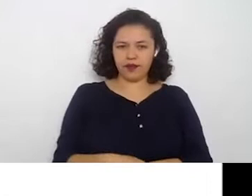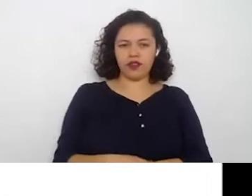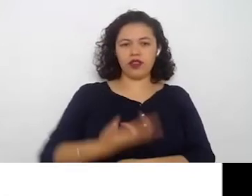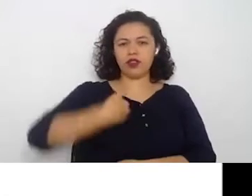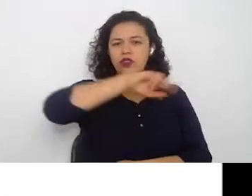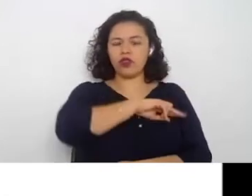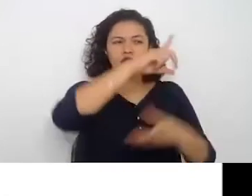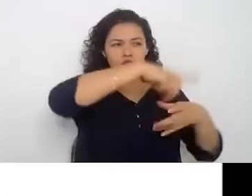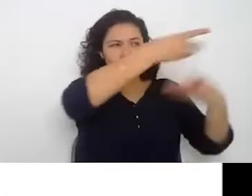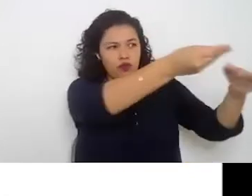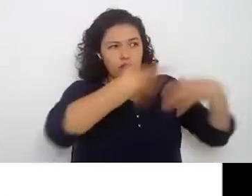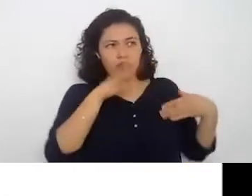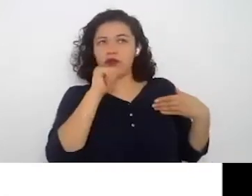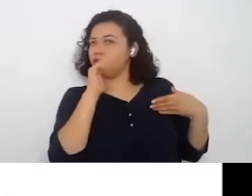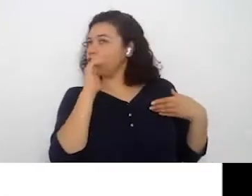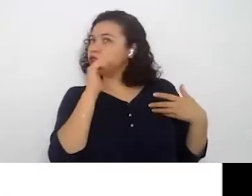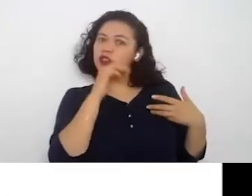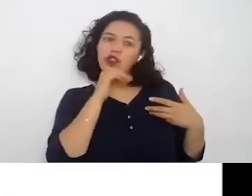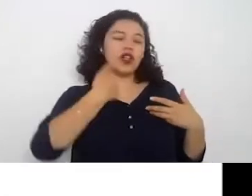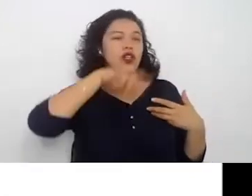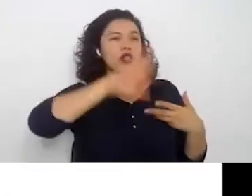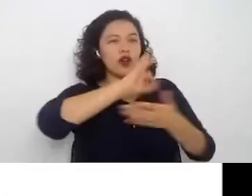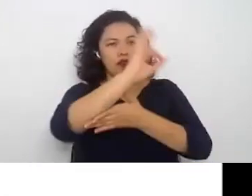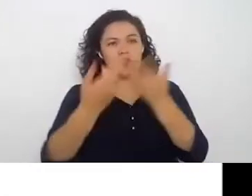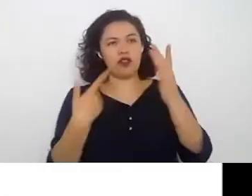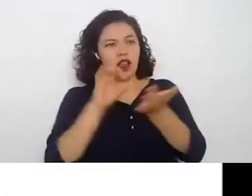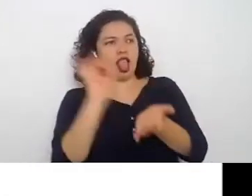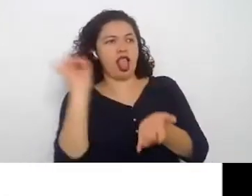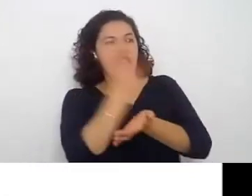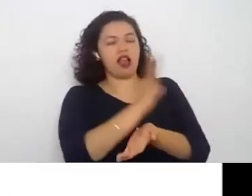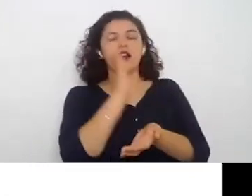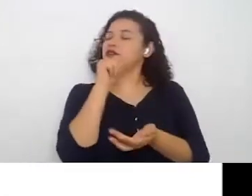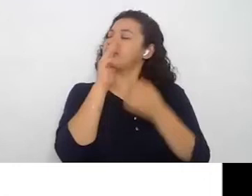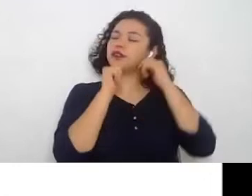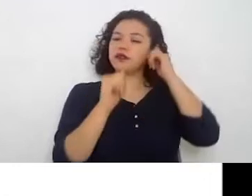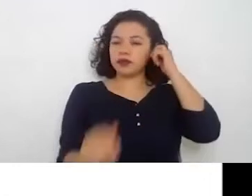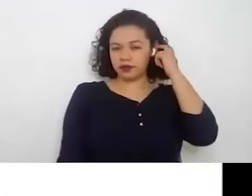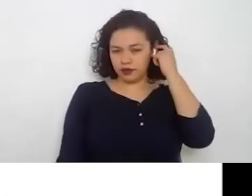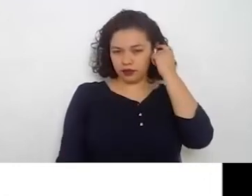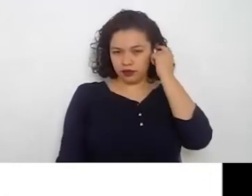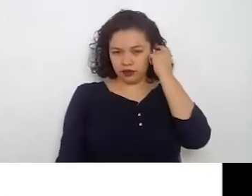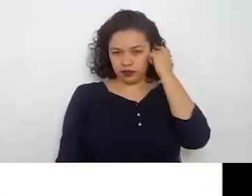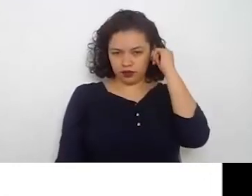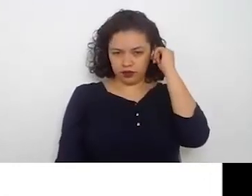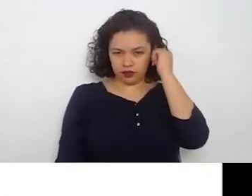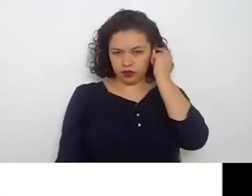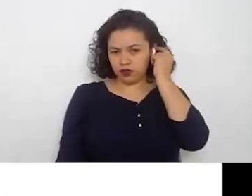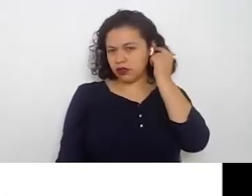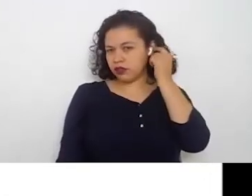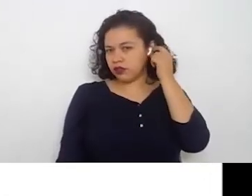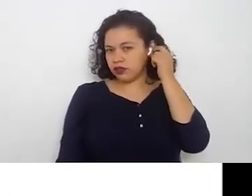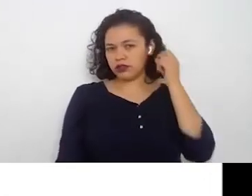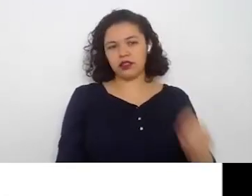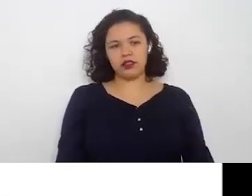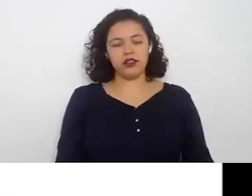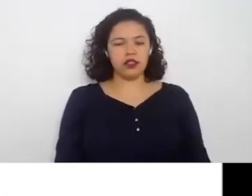recibir donativos de ellos, ni podemos emitir facturas o deducibles, ¿verdad? En acuerdo. Ok, pues esta lista hay